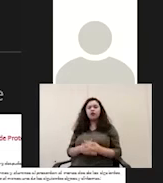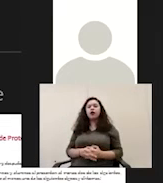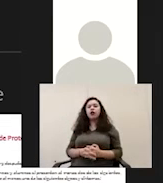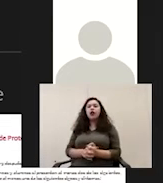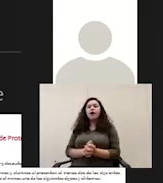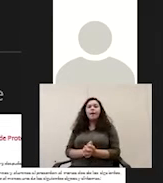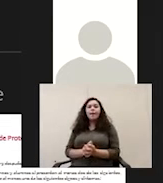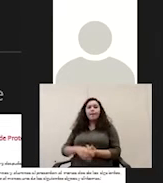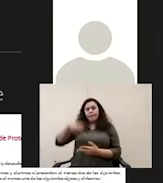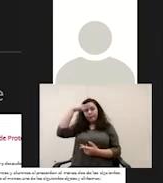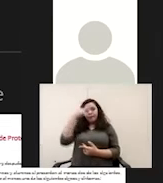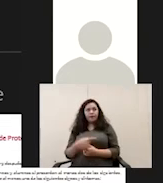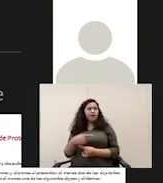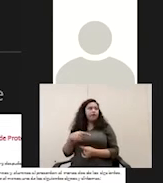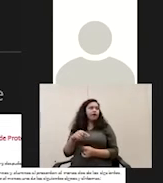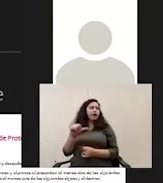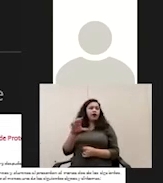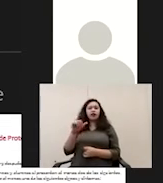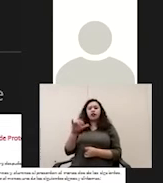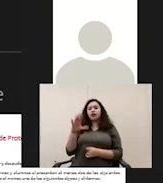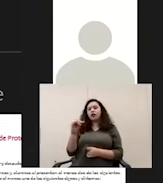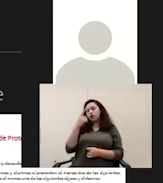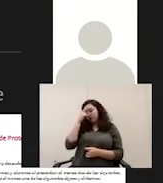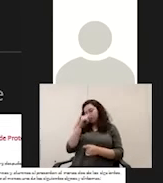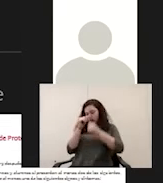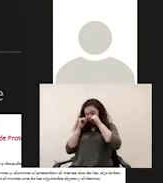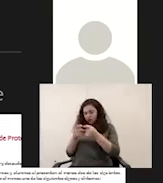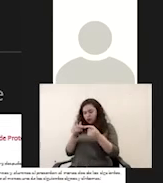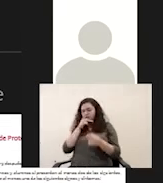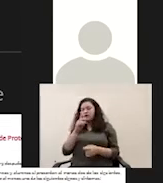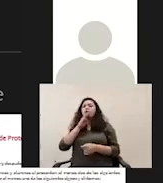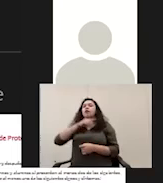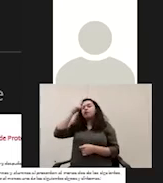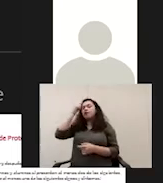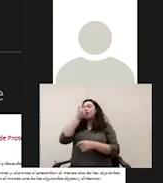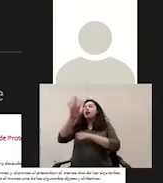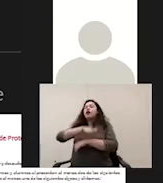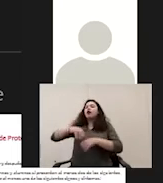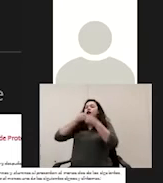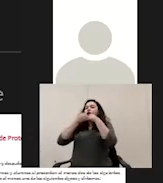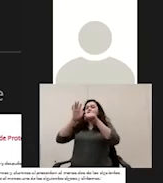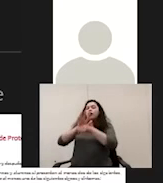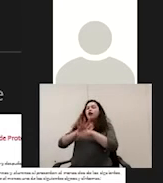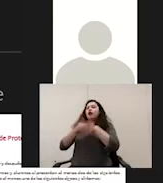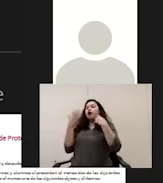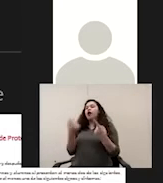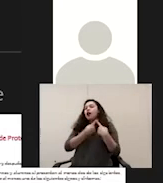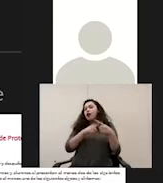de las barras de acrílico para atención de papás en el área administrativa, son válidas,